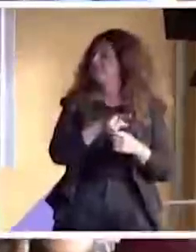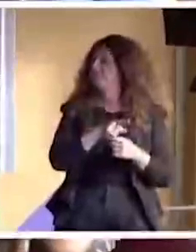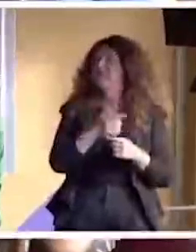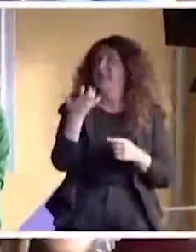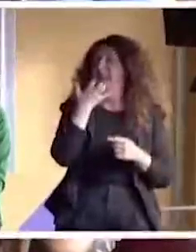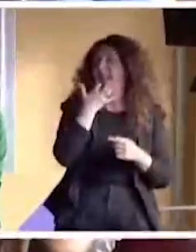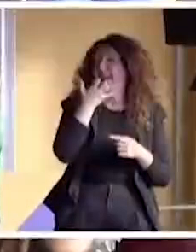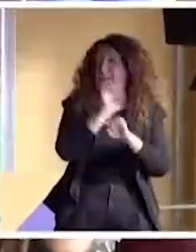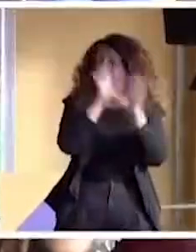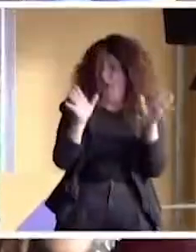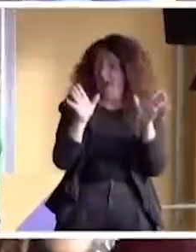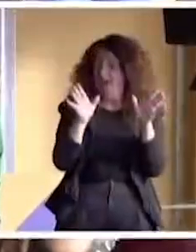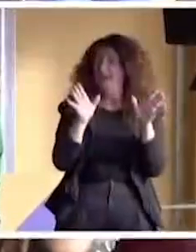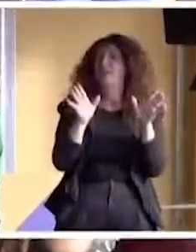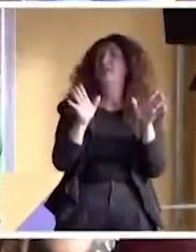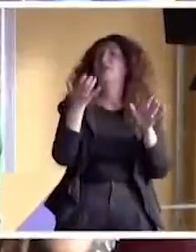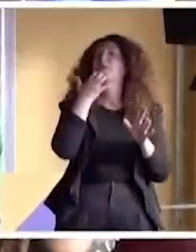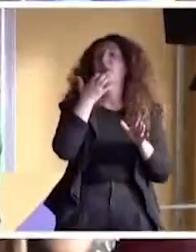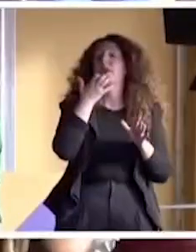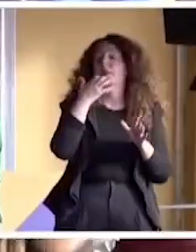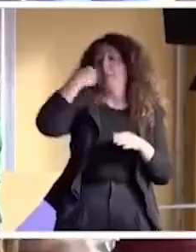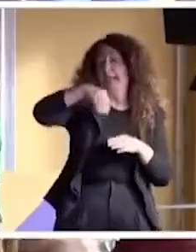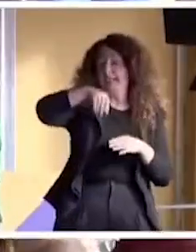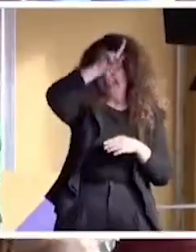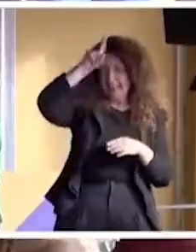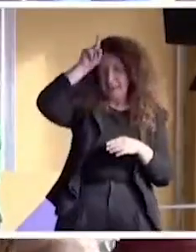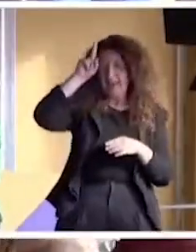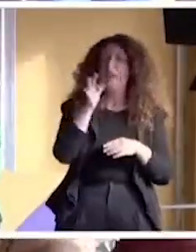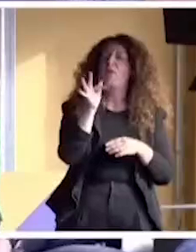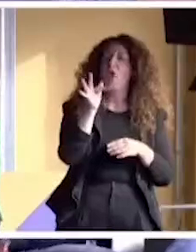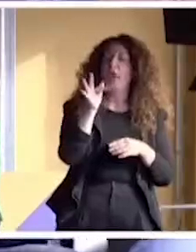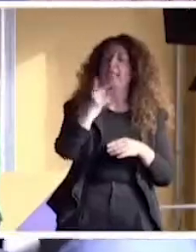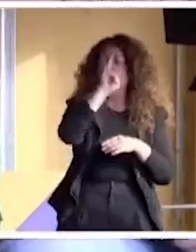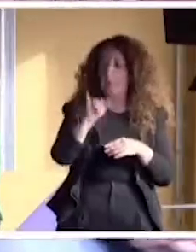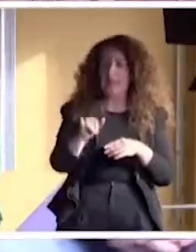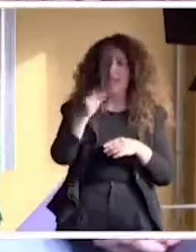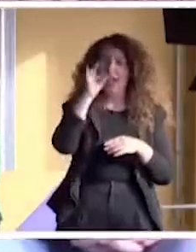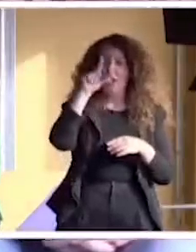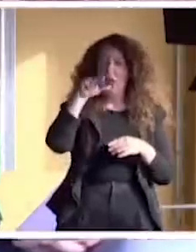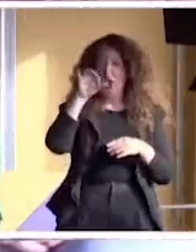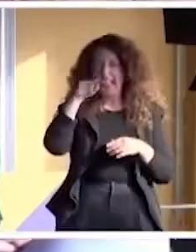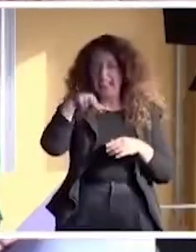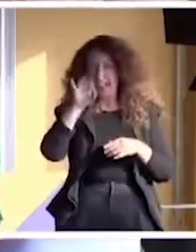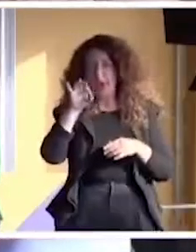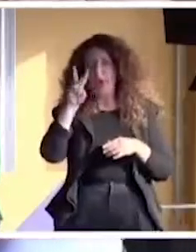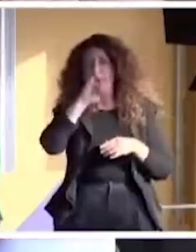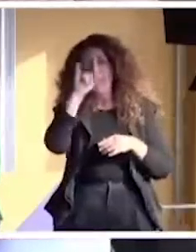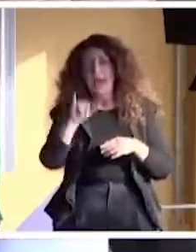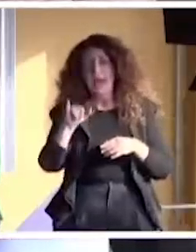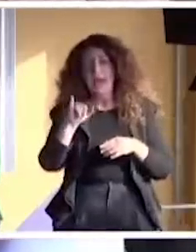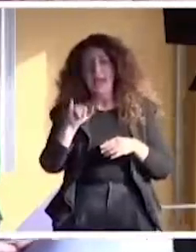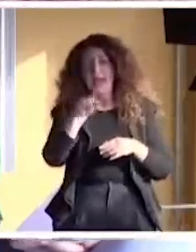buen ejemplo, compañeras, es Florentino Pérez. Florentino Pérez.